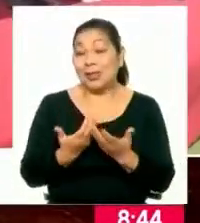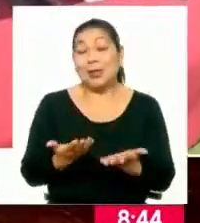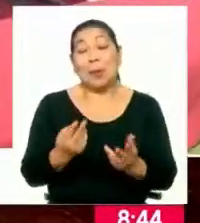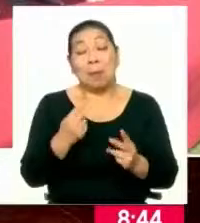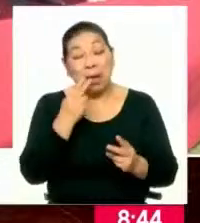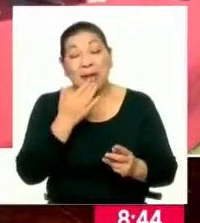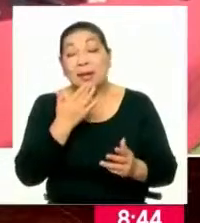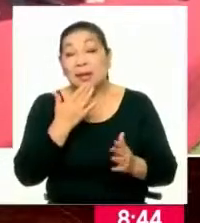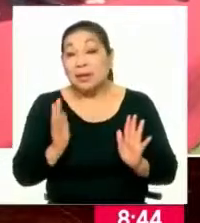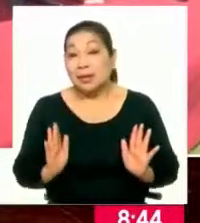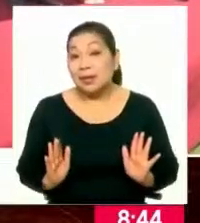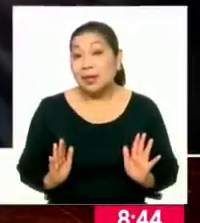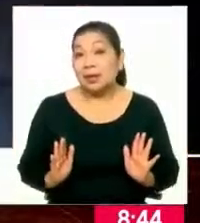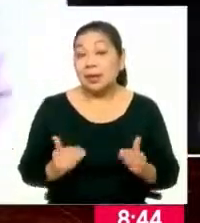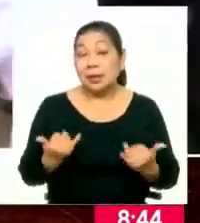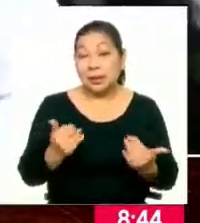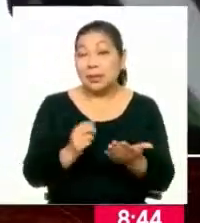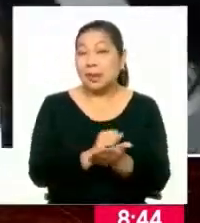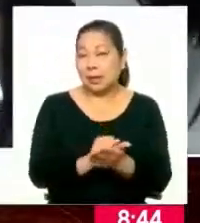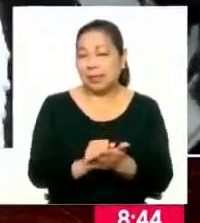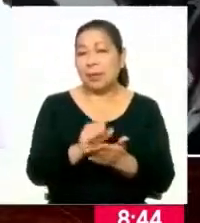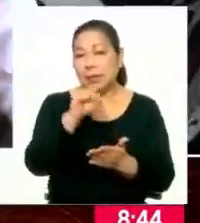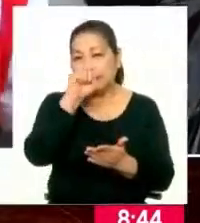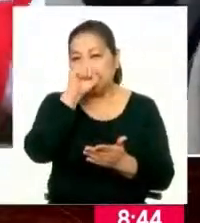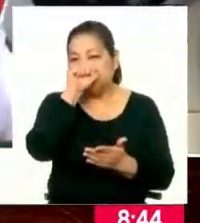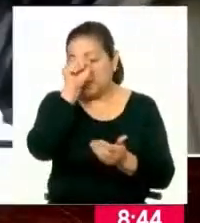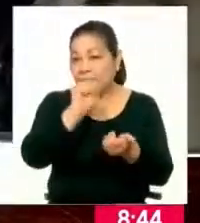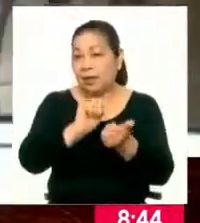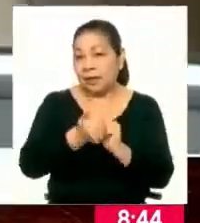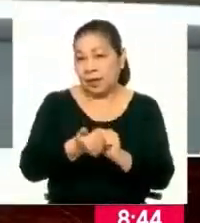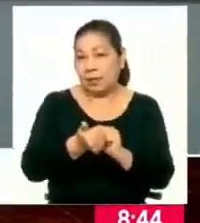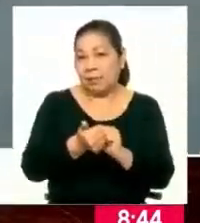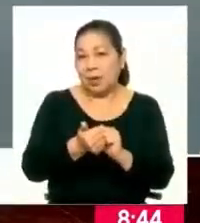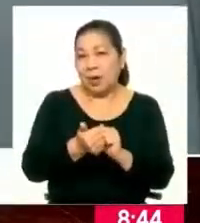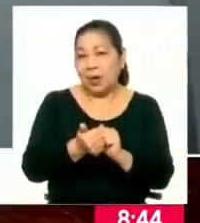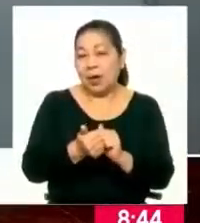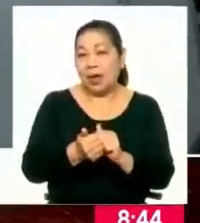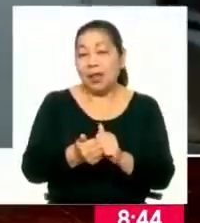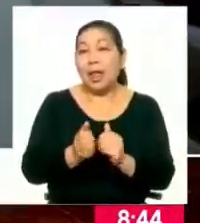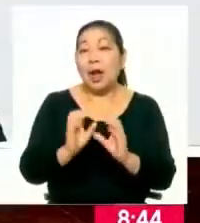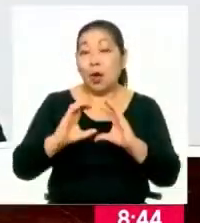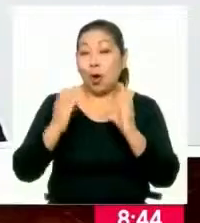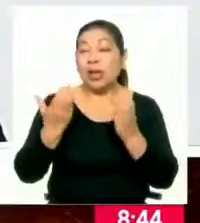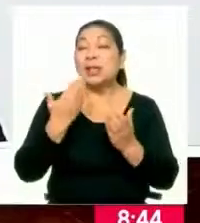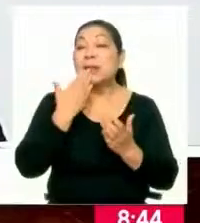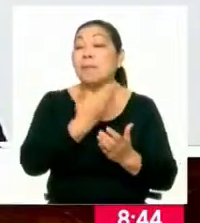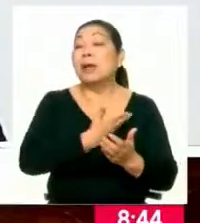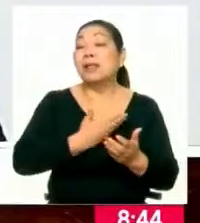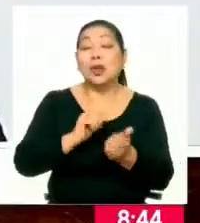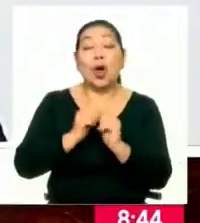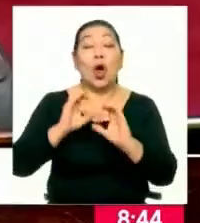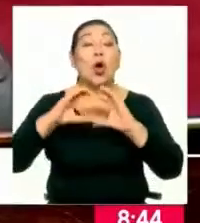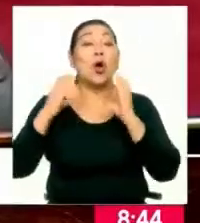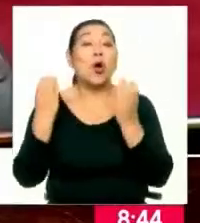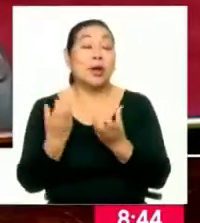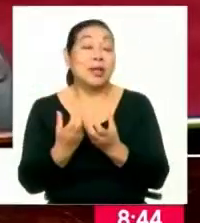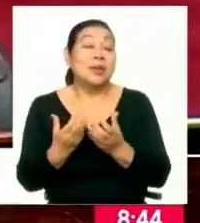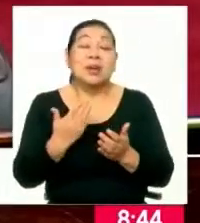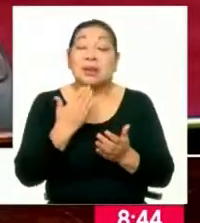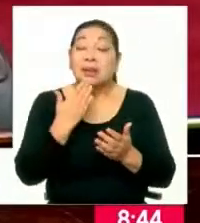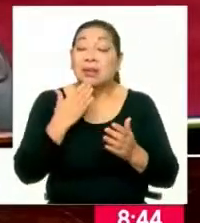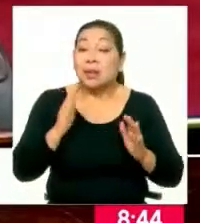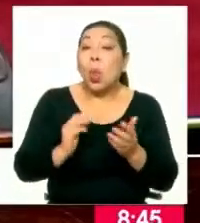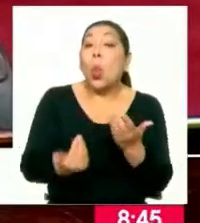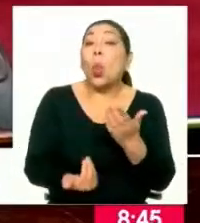tiempos, recordemos que este mes viene un cambio de la mesa del parlamentario, o sea, quién va a ser presidente del Congreso, presidenta,